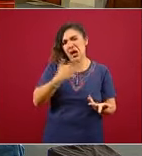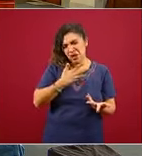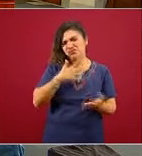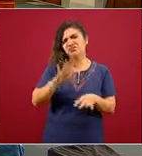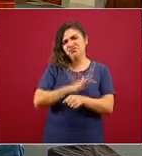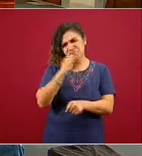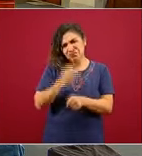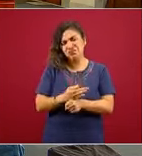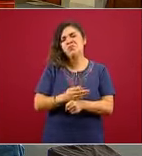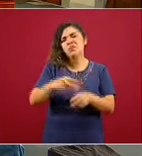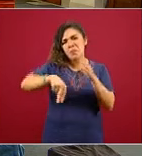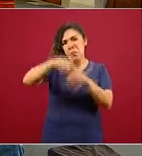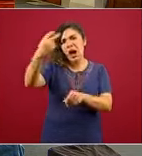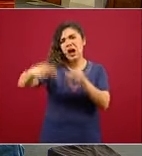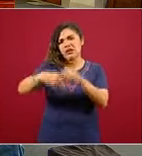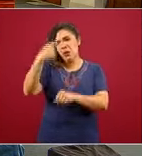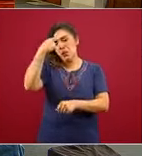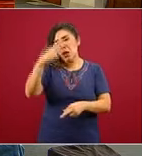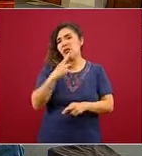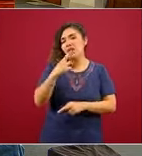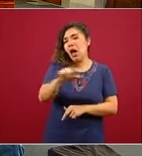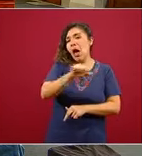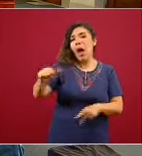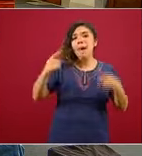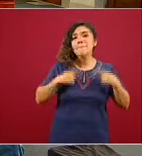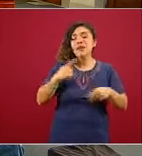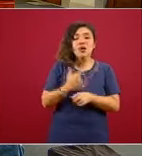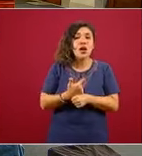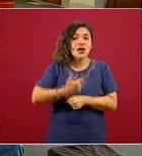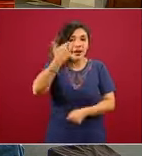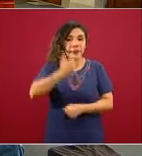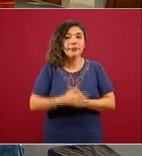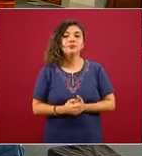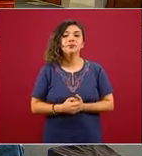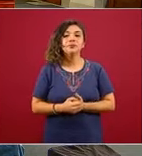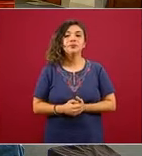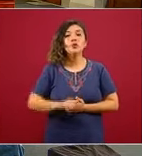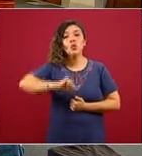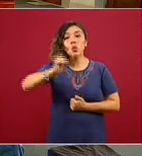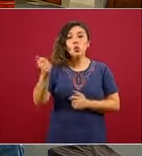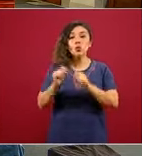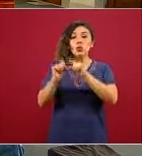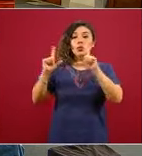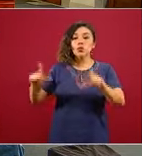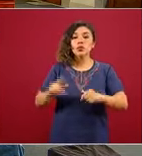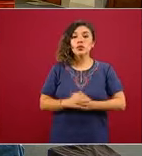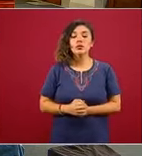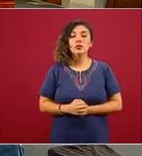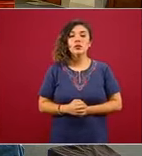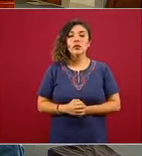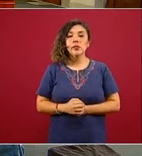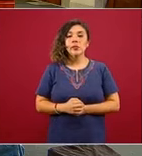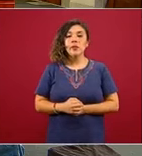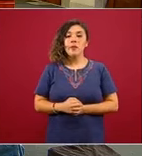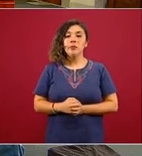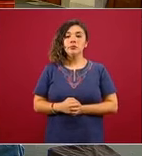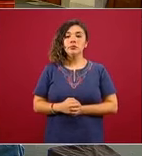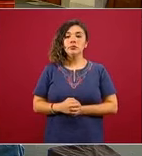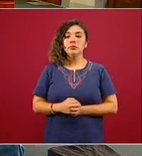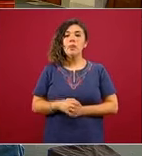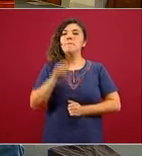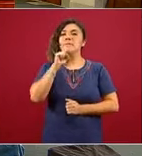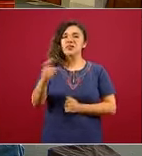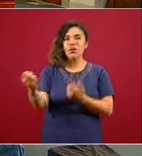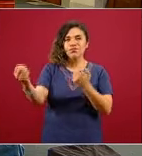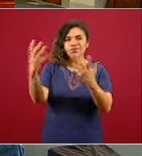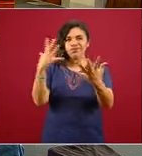capacidad todavía para responder a los pacientes críticos. Veamos la siguiente diapositiva, que es precisamente la animación que estamos